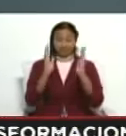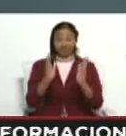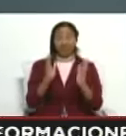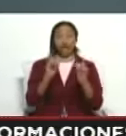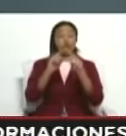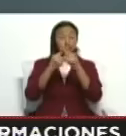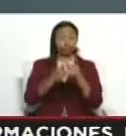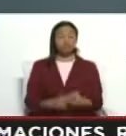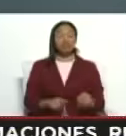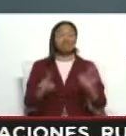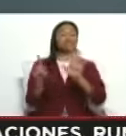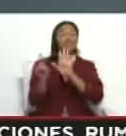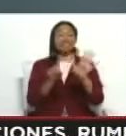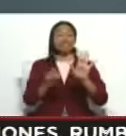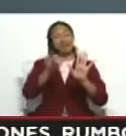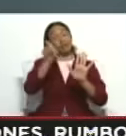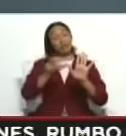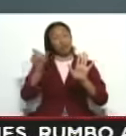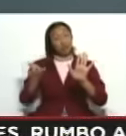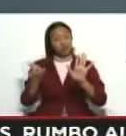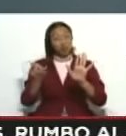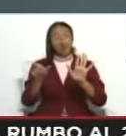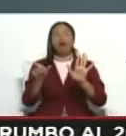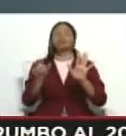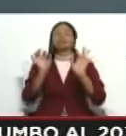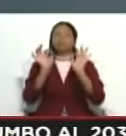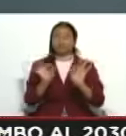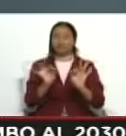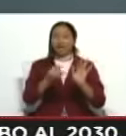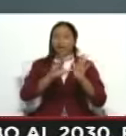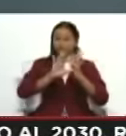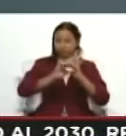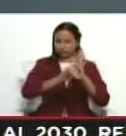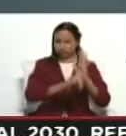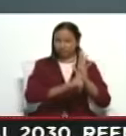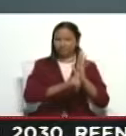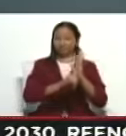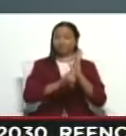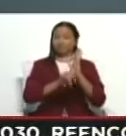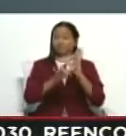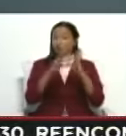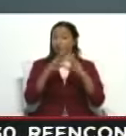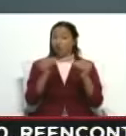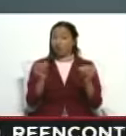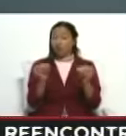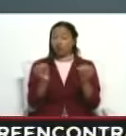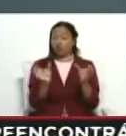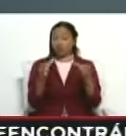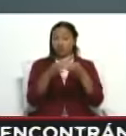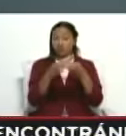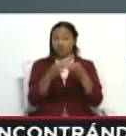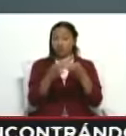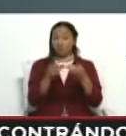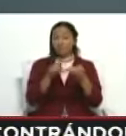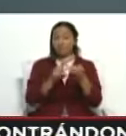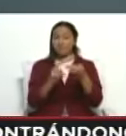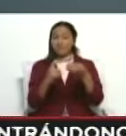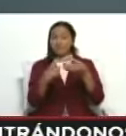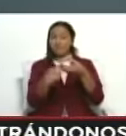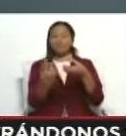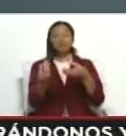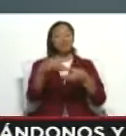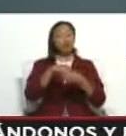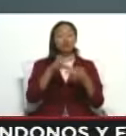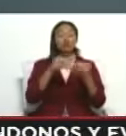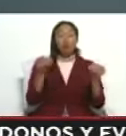66 personas vinculadas. Y todos estaban metidos en la conspiración política.